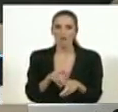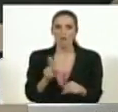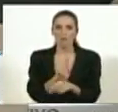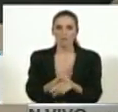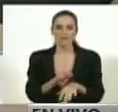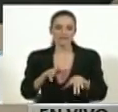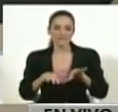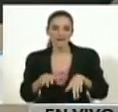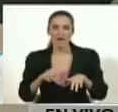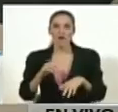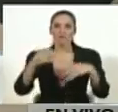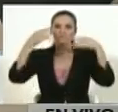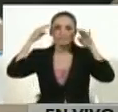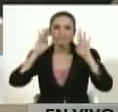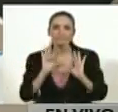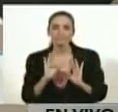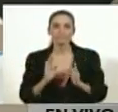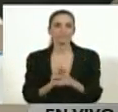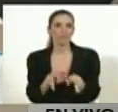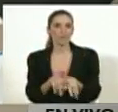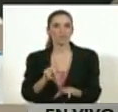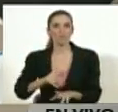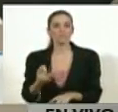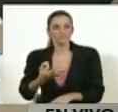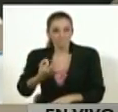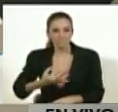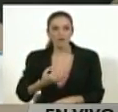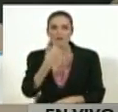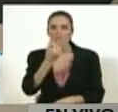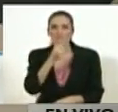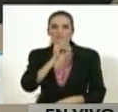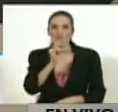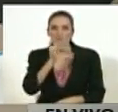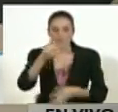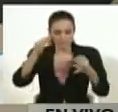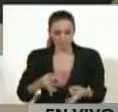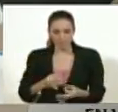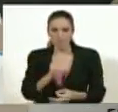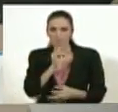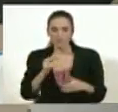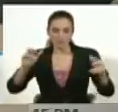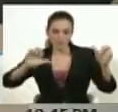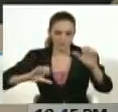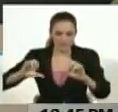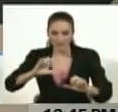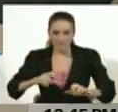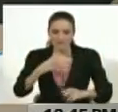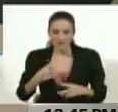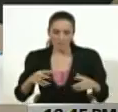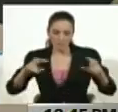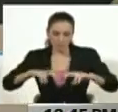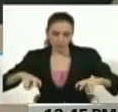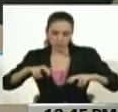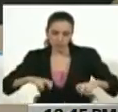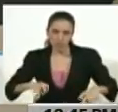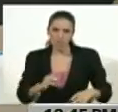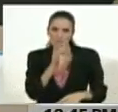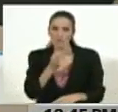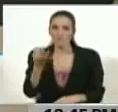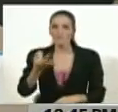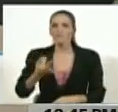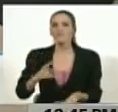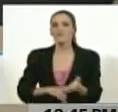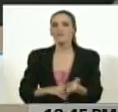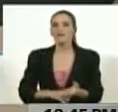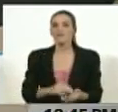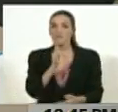secretario al magro fuente genuina fuente científica dirían los académicos Fuente Y con